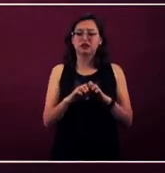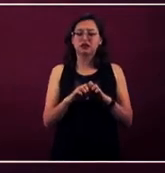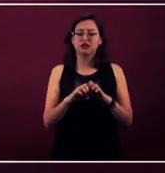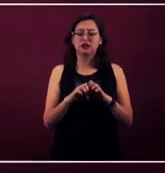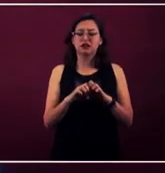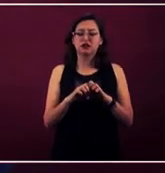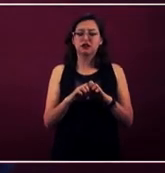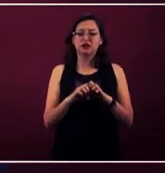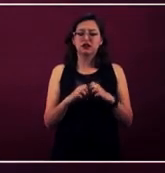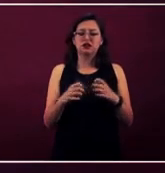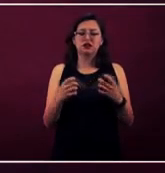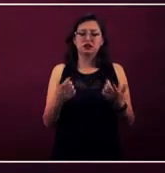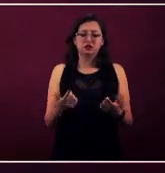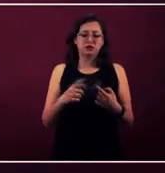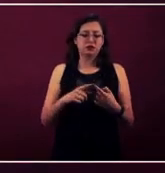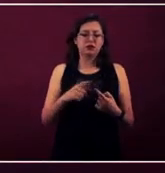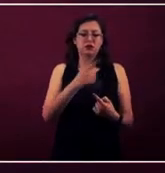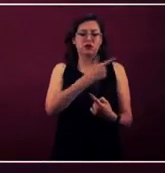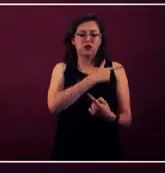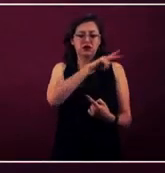miembros de la Guardia Nacional,